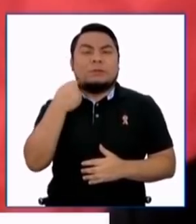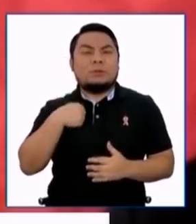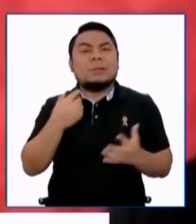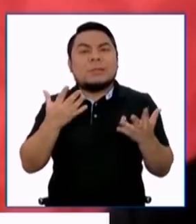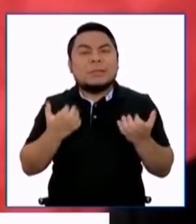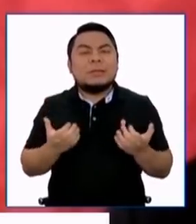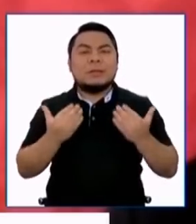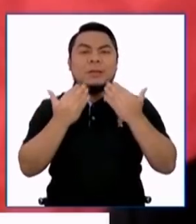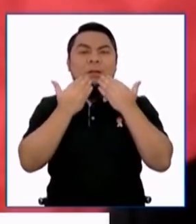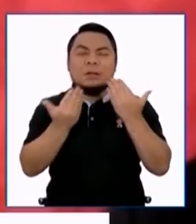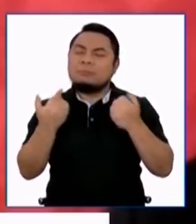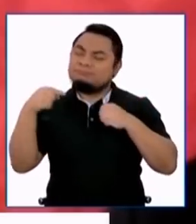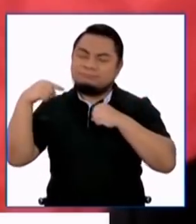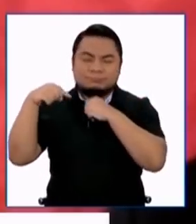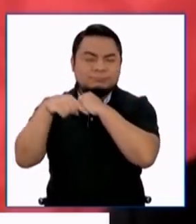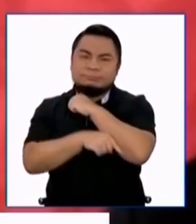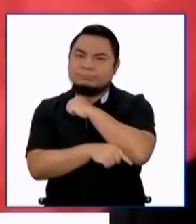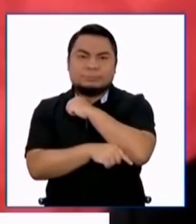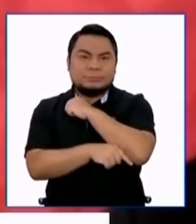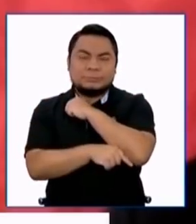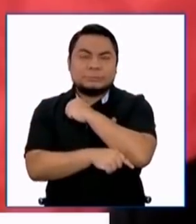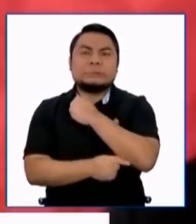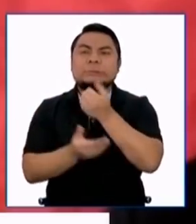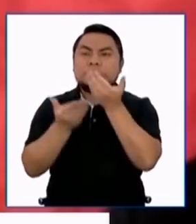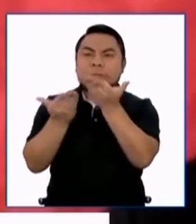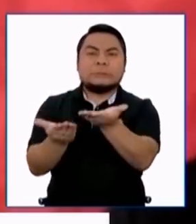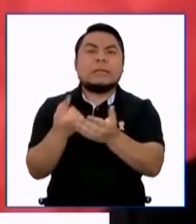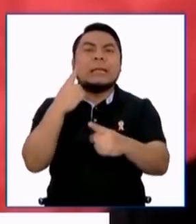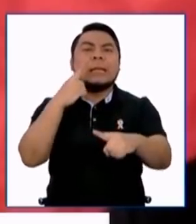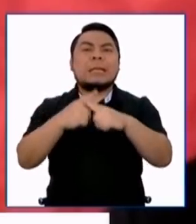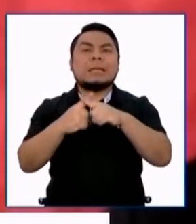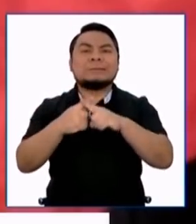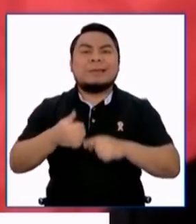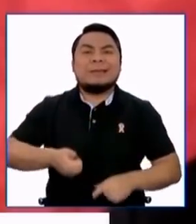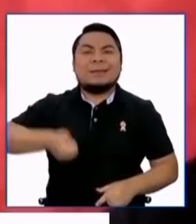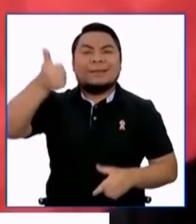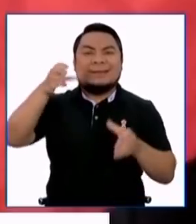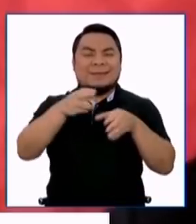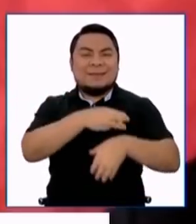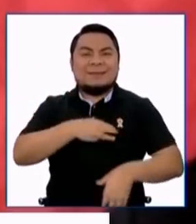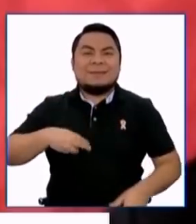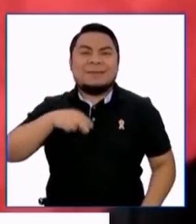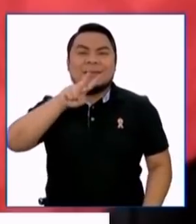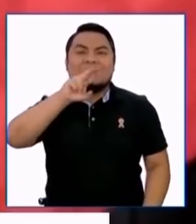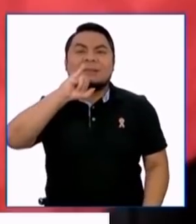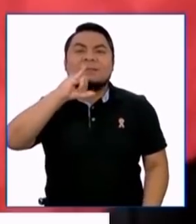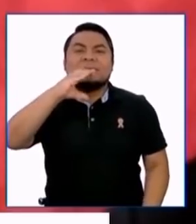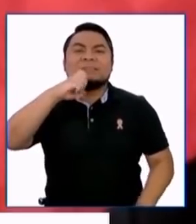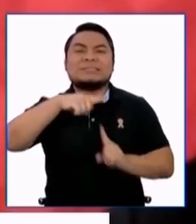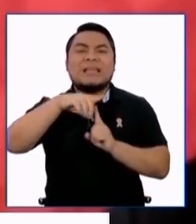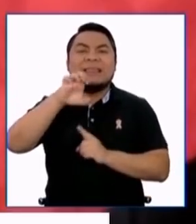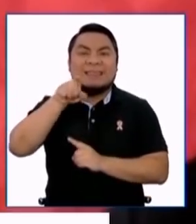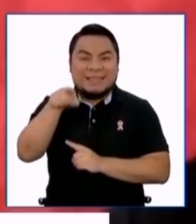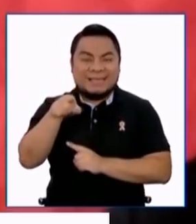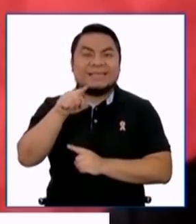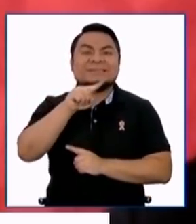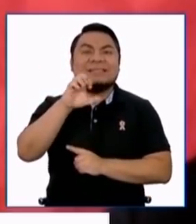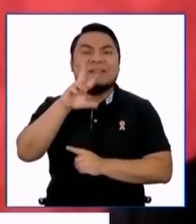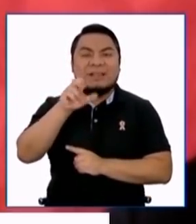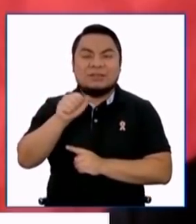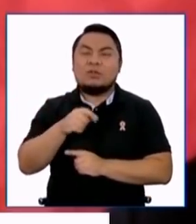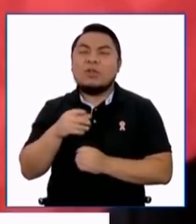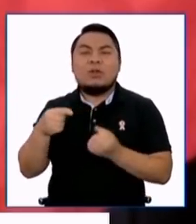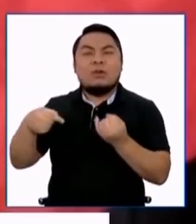quiero agradecer profundamente al ex premier Vicente Ceballos y a todos